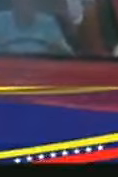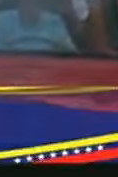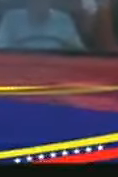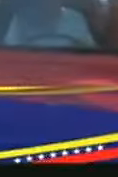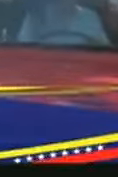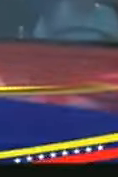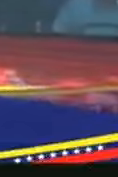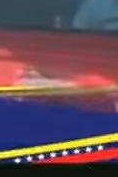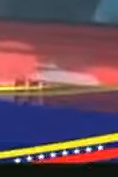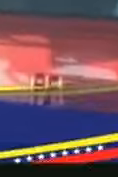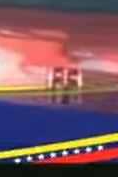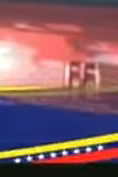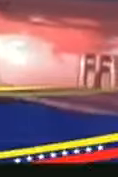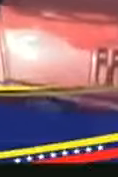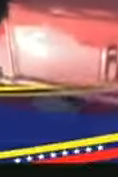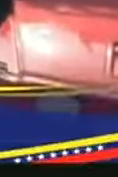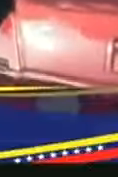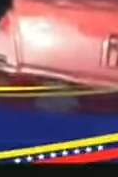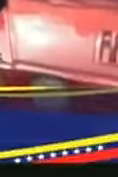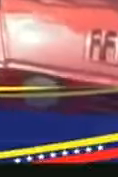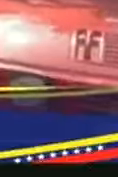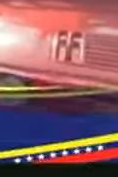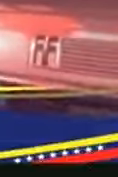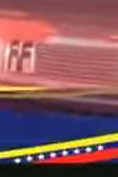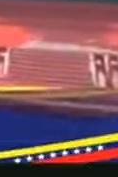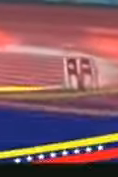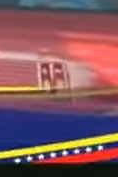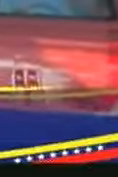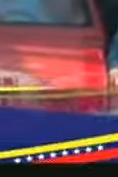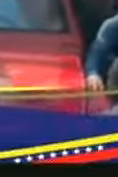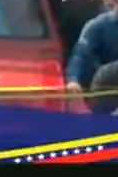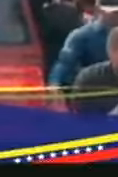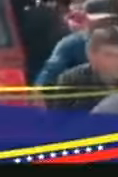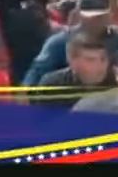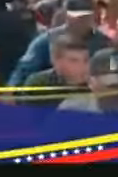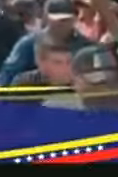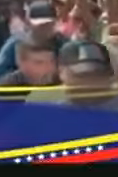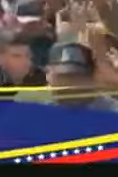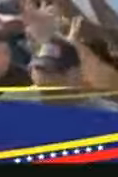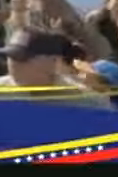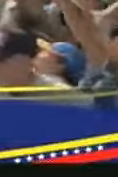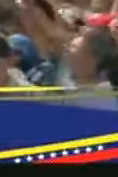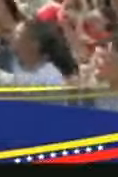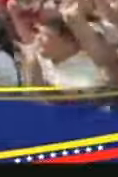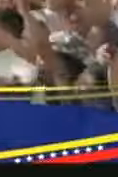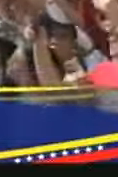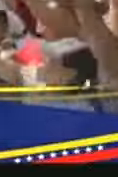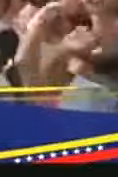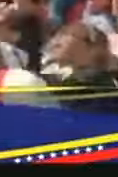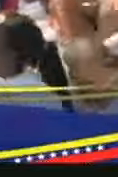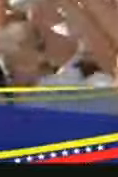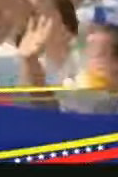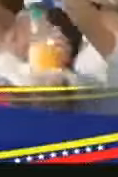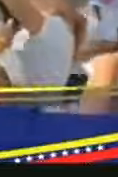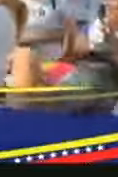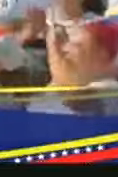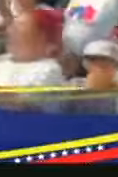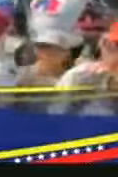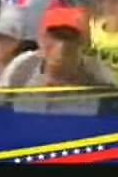por segundo, que además puede conducir el agua hasta la planta potabilizadora Cocorote para atender a más